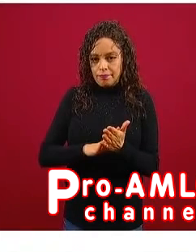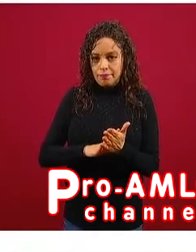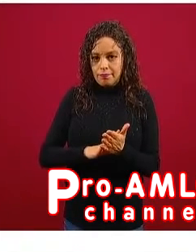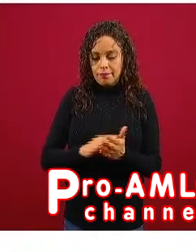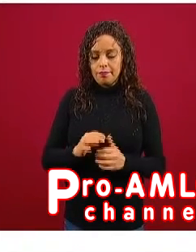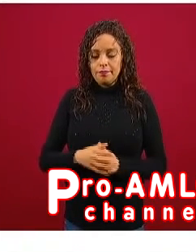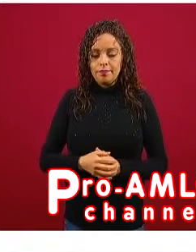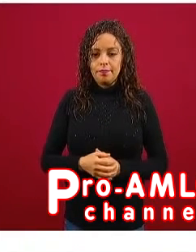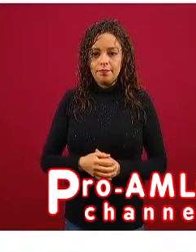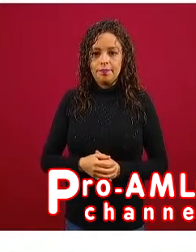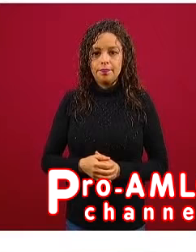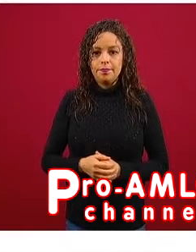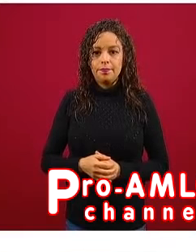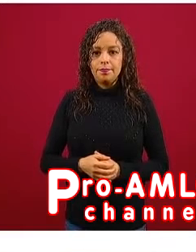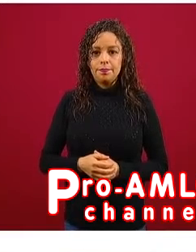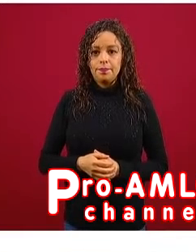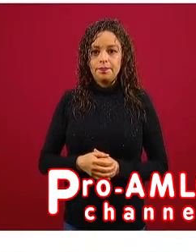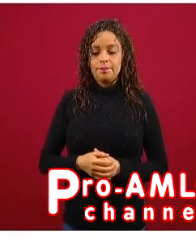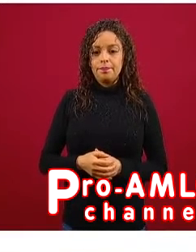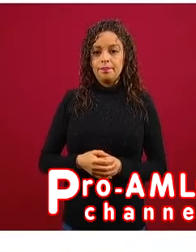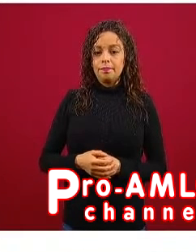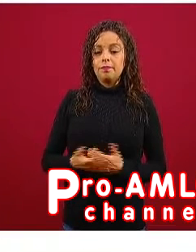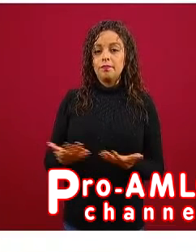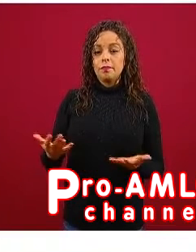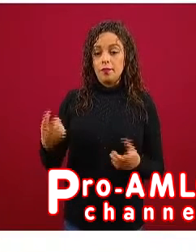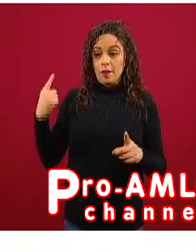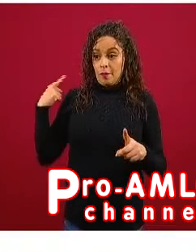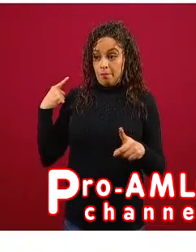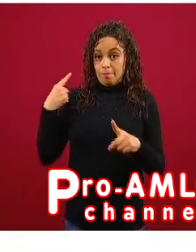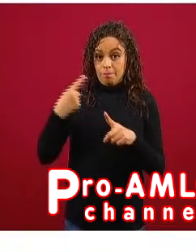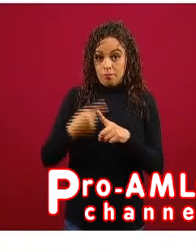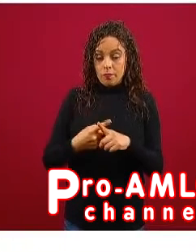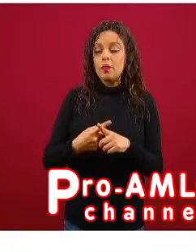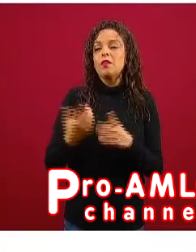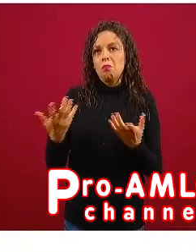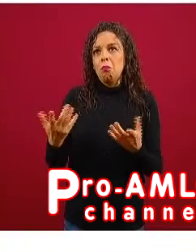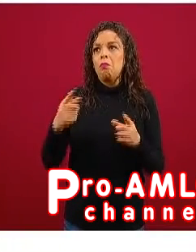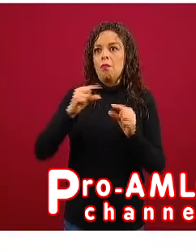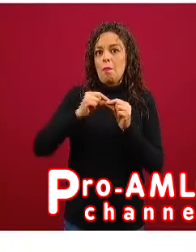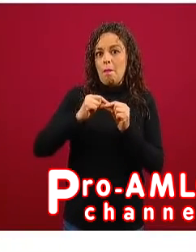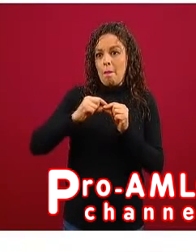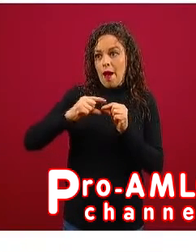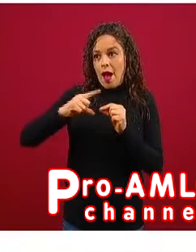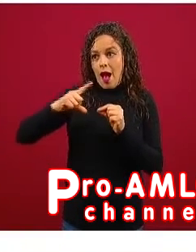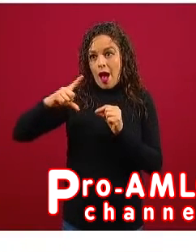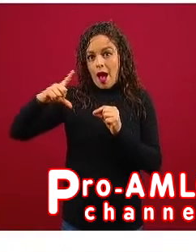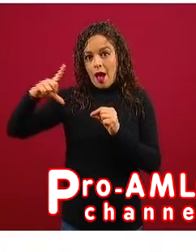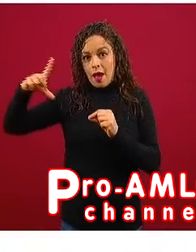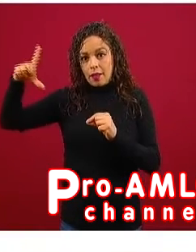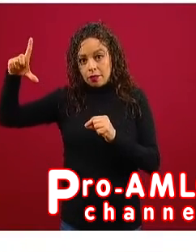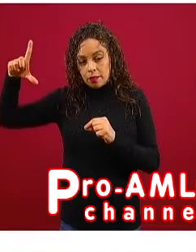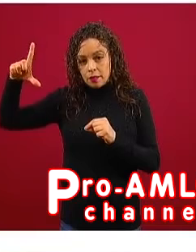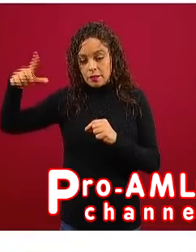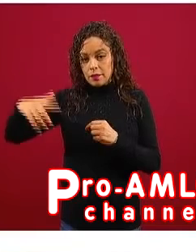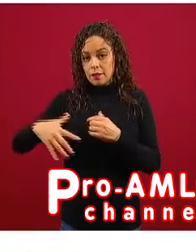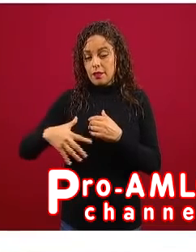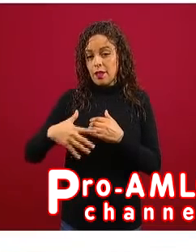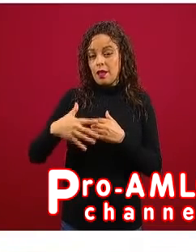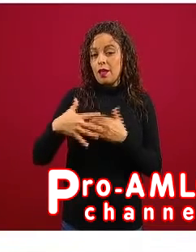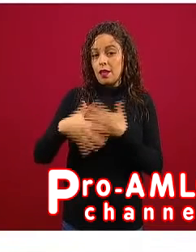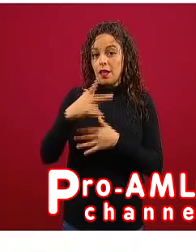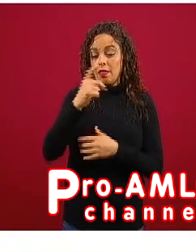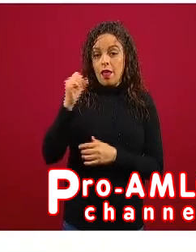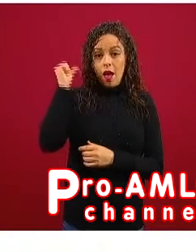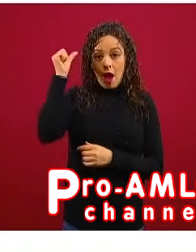tendencia, de alguna manera, que se venía presentando como ascendente aproximadamente hasta la quincena de abril, en